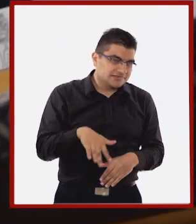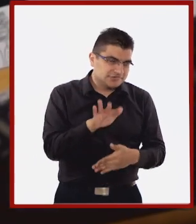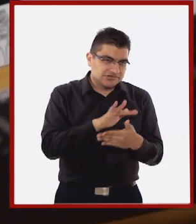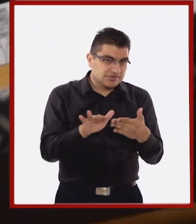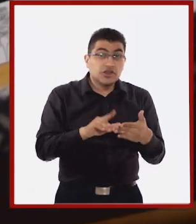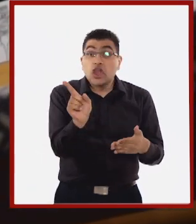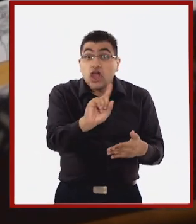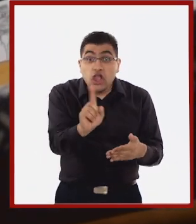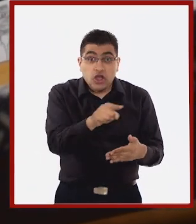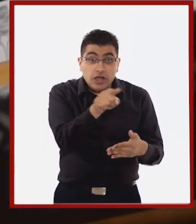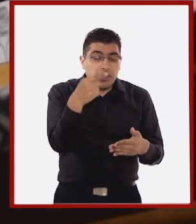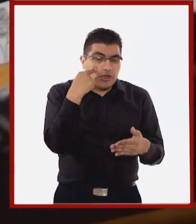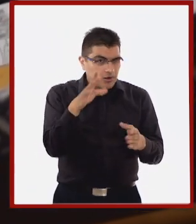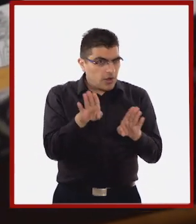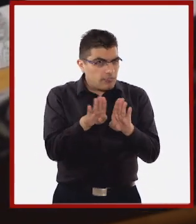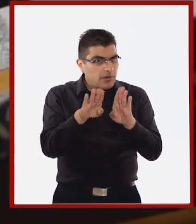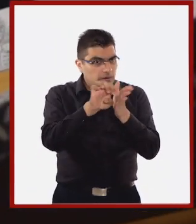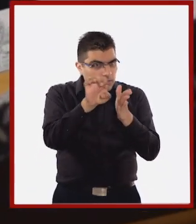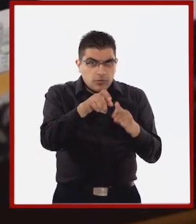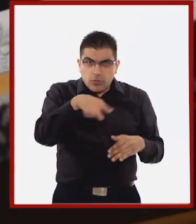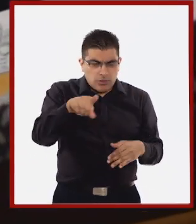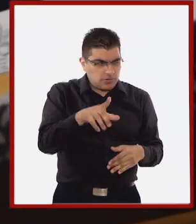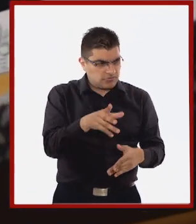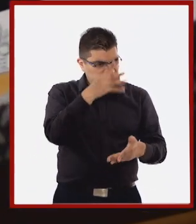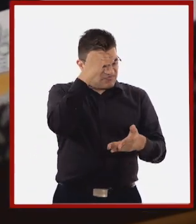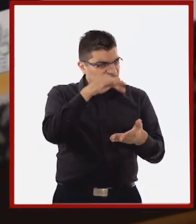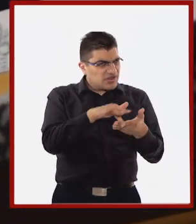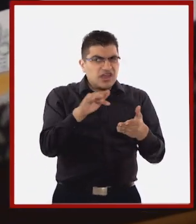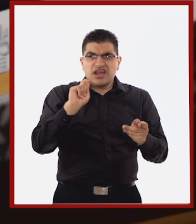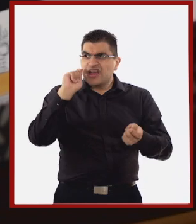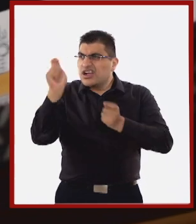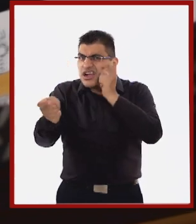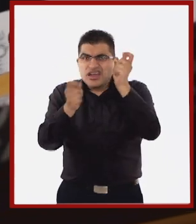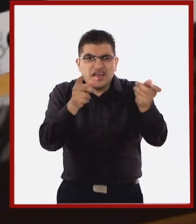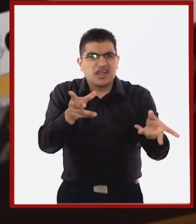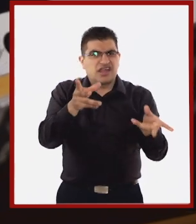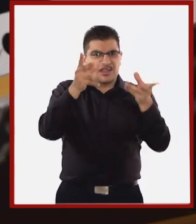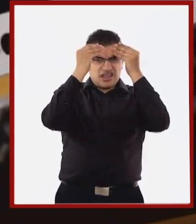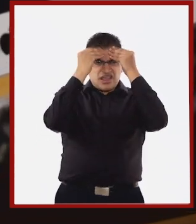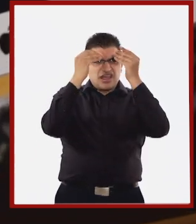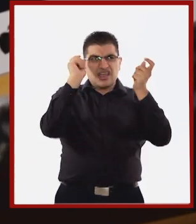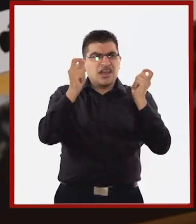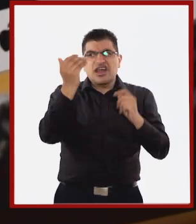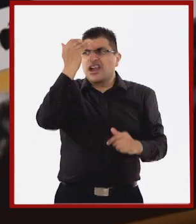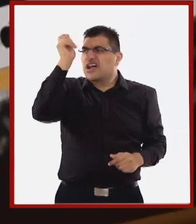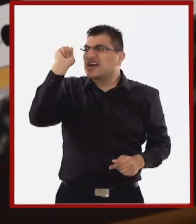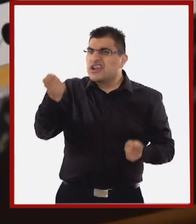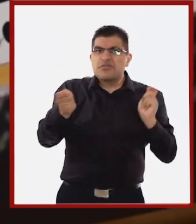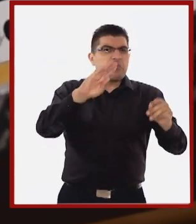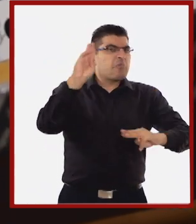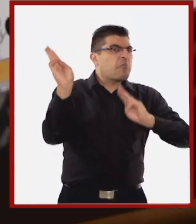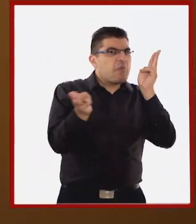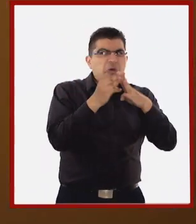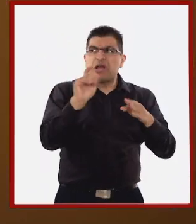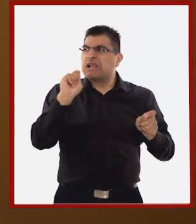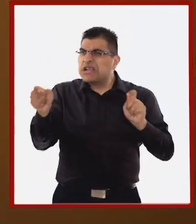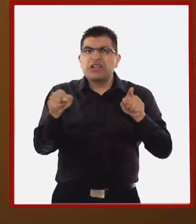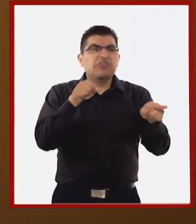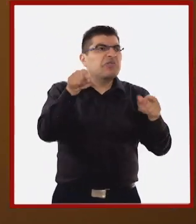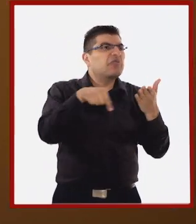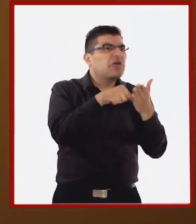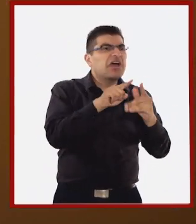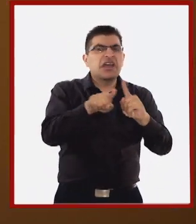ver como una oportunidad de conocer el mundo, de conocer nuevas latitudes, de